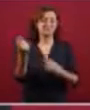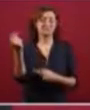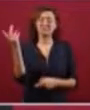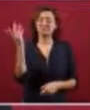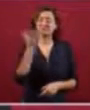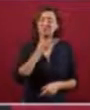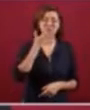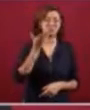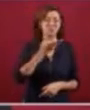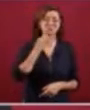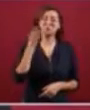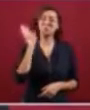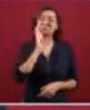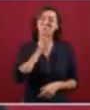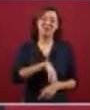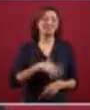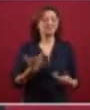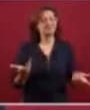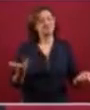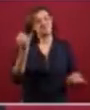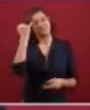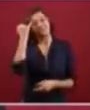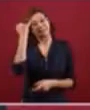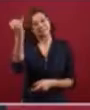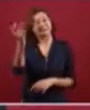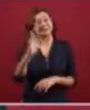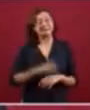imagínense hacer esto,